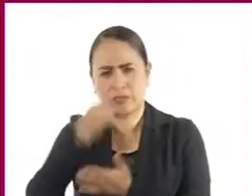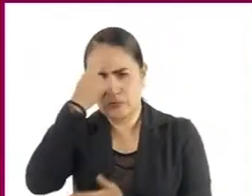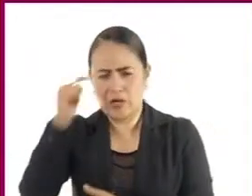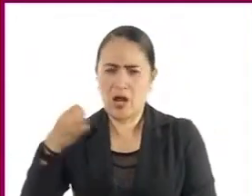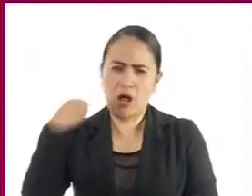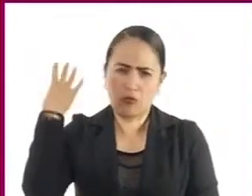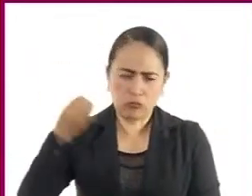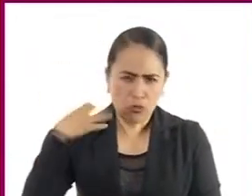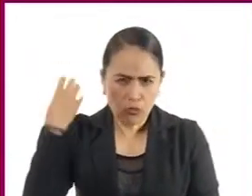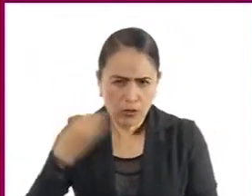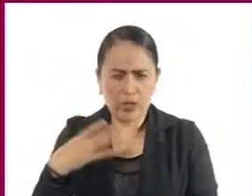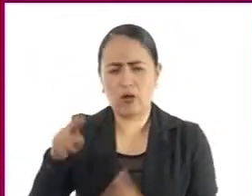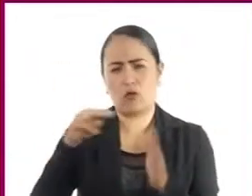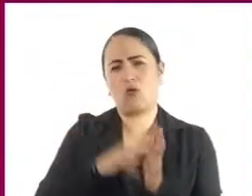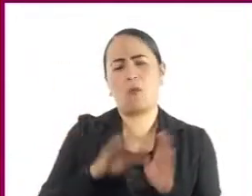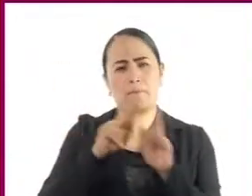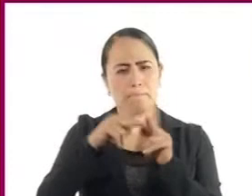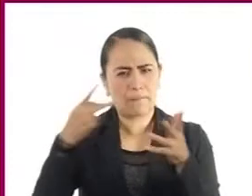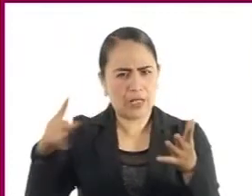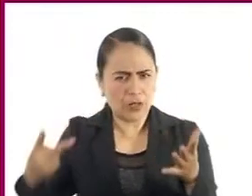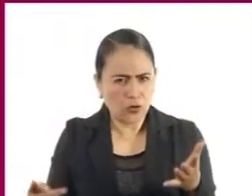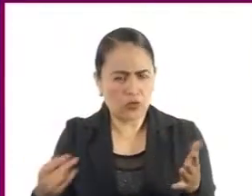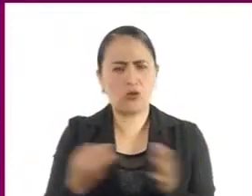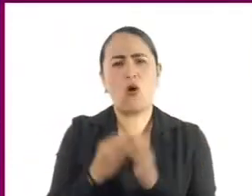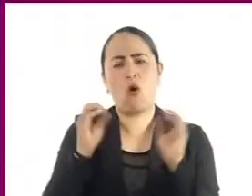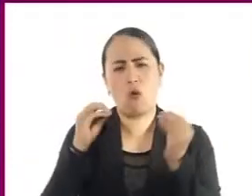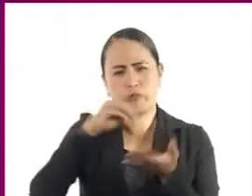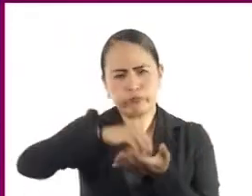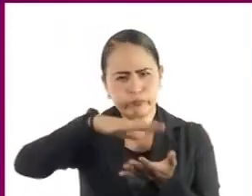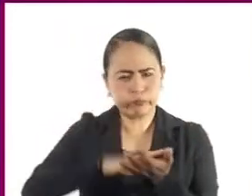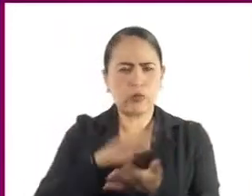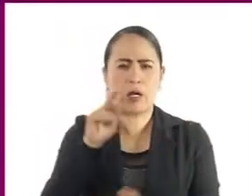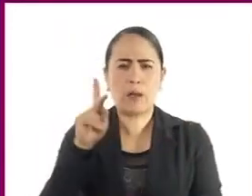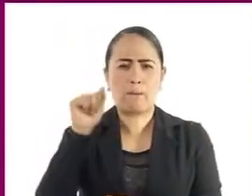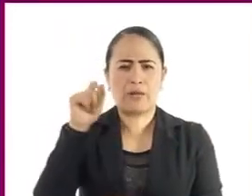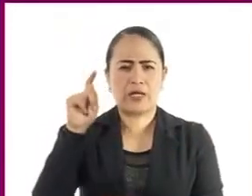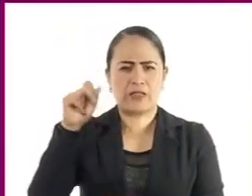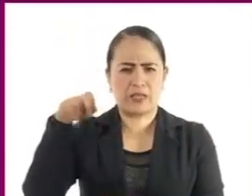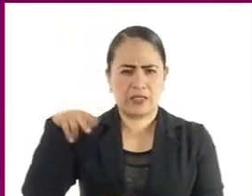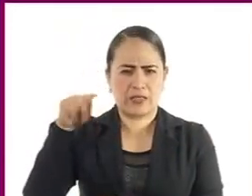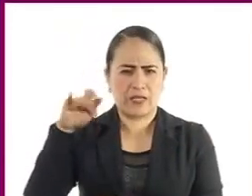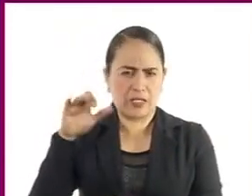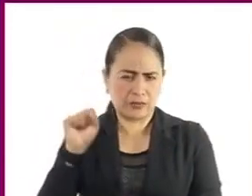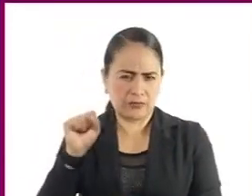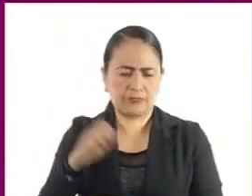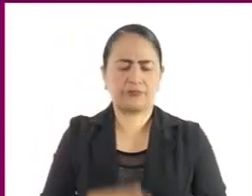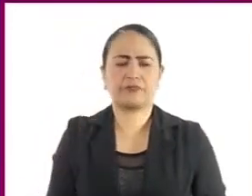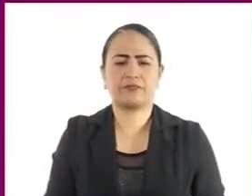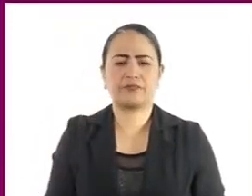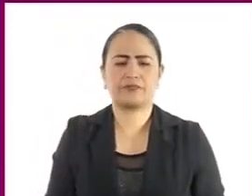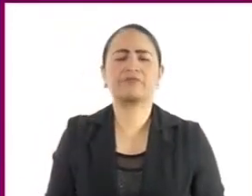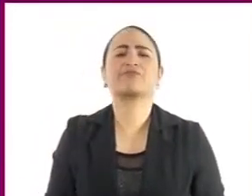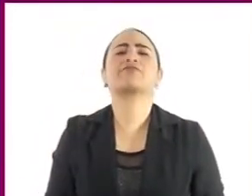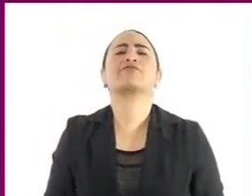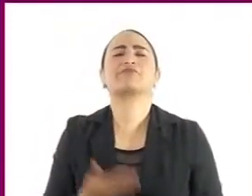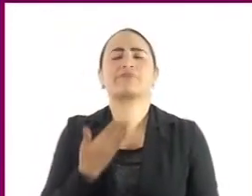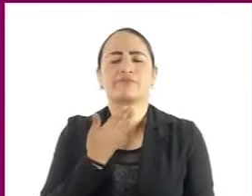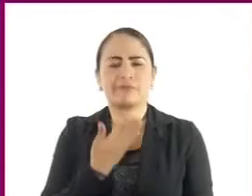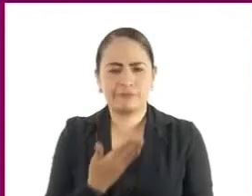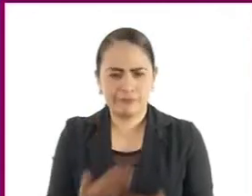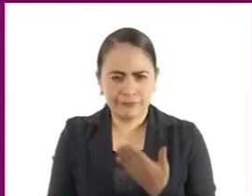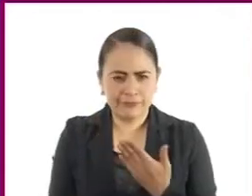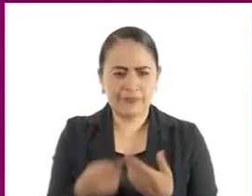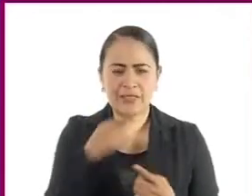normas, artículos periodísticos o patentes. Ah, eso significa que ahora nos mostrará un extracto de